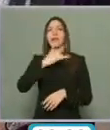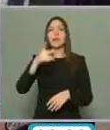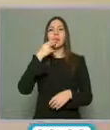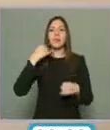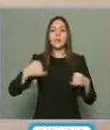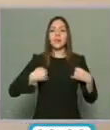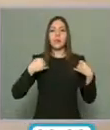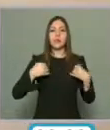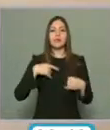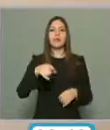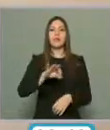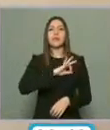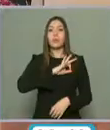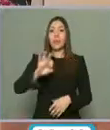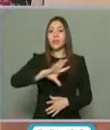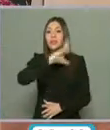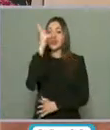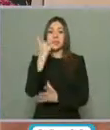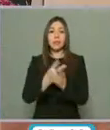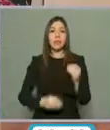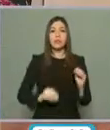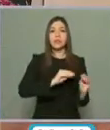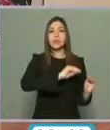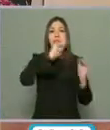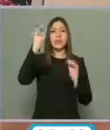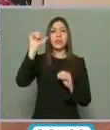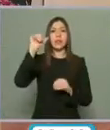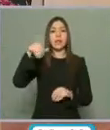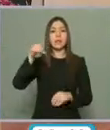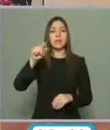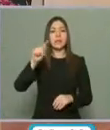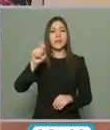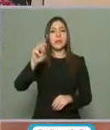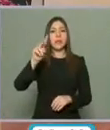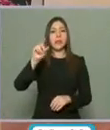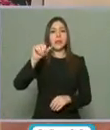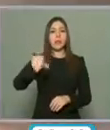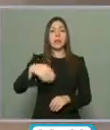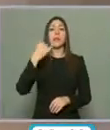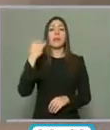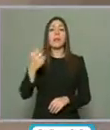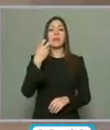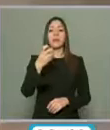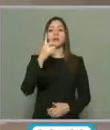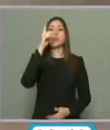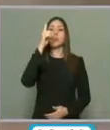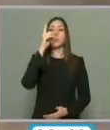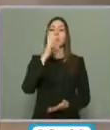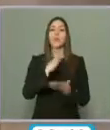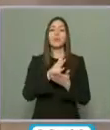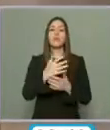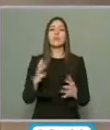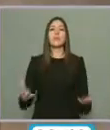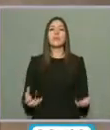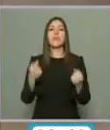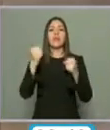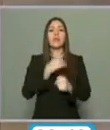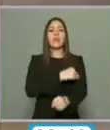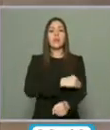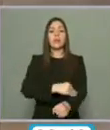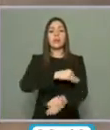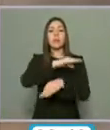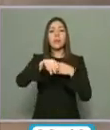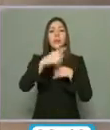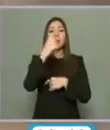hablaste, logran escapar a Ámsterdam y fíjense que finalmente son los únicos que se salvan de la familia. Ellos